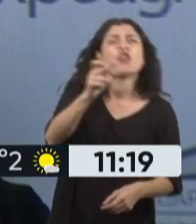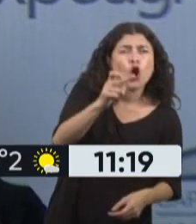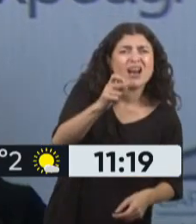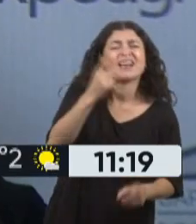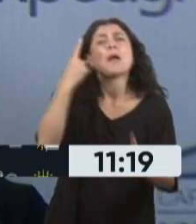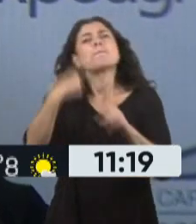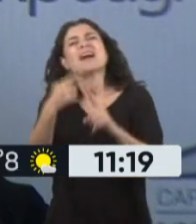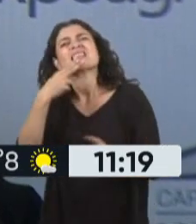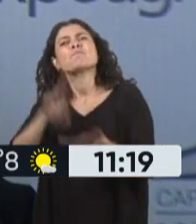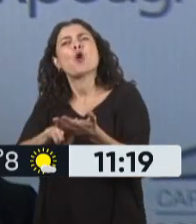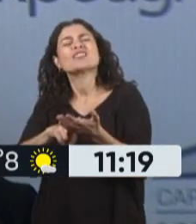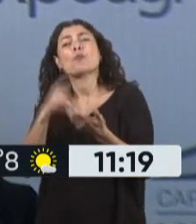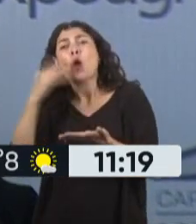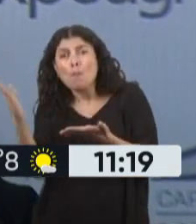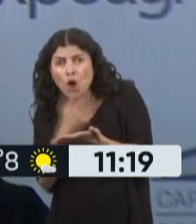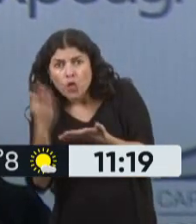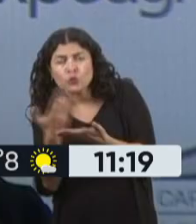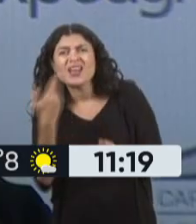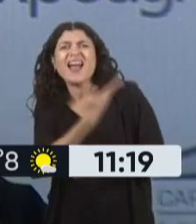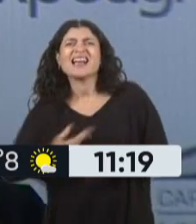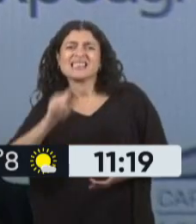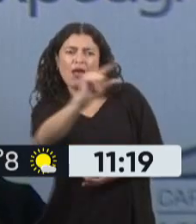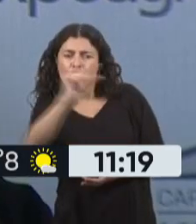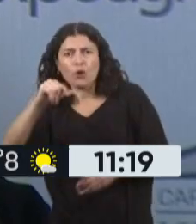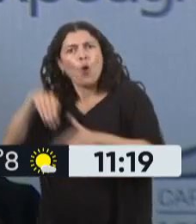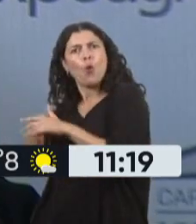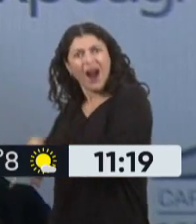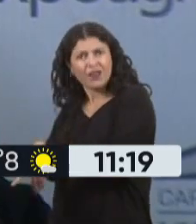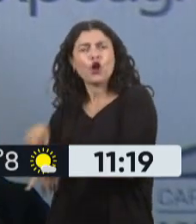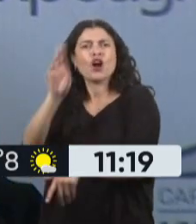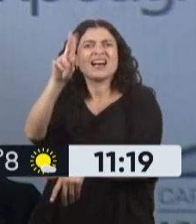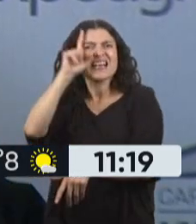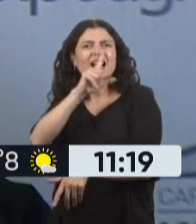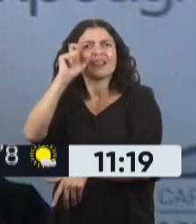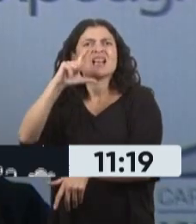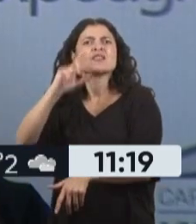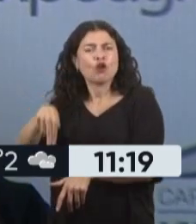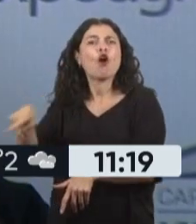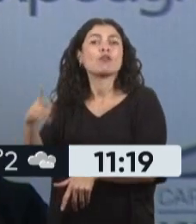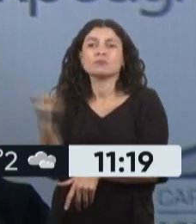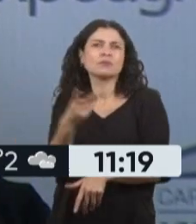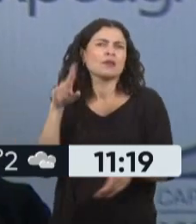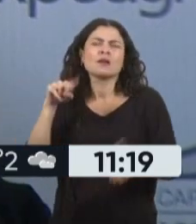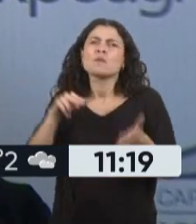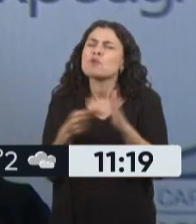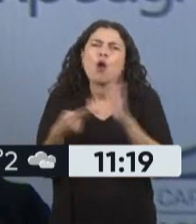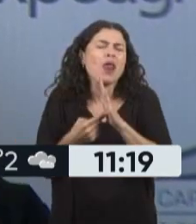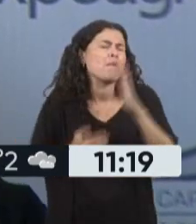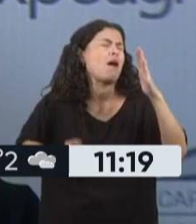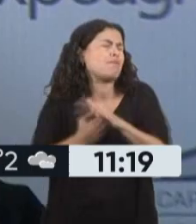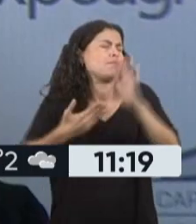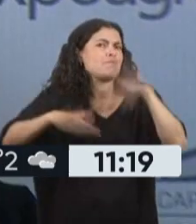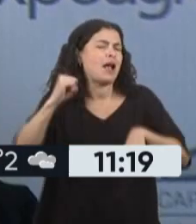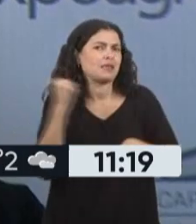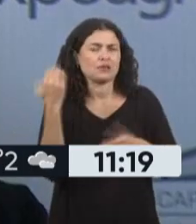retenciones. Y que si lo poníamos en términos cuantitativos, era mucho más significativo el tema de la brecha, ya